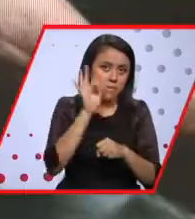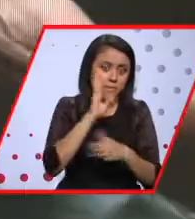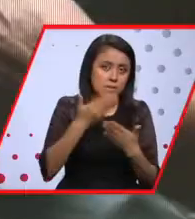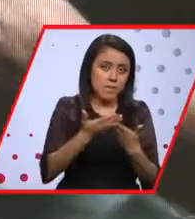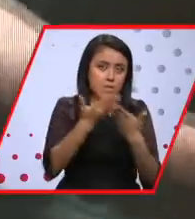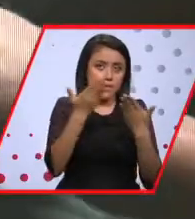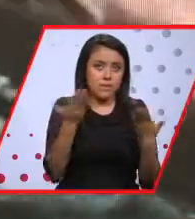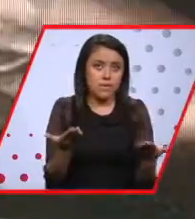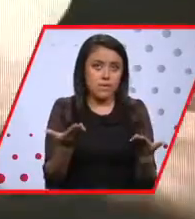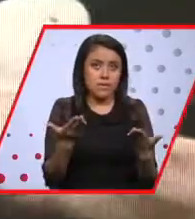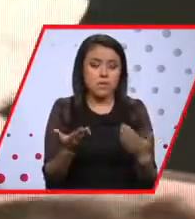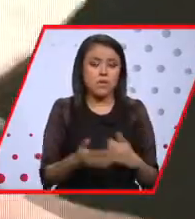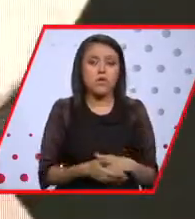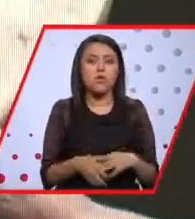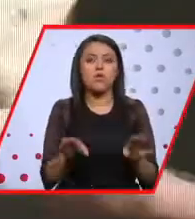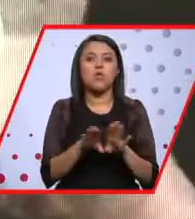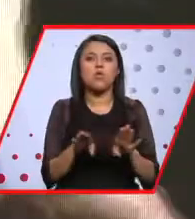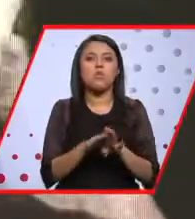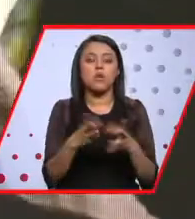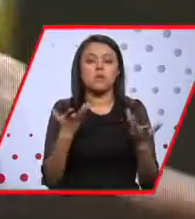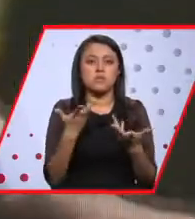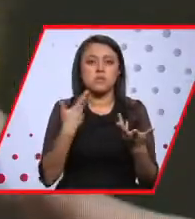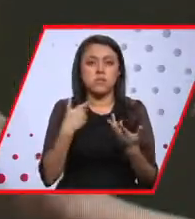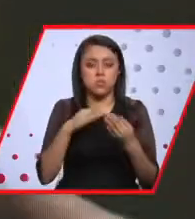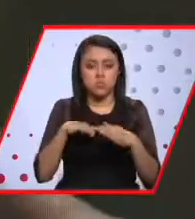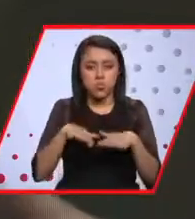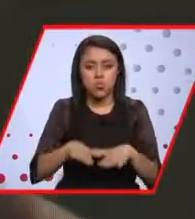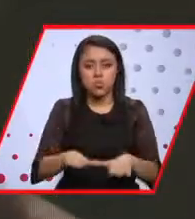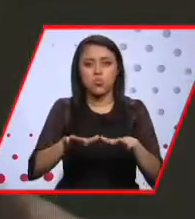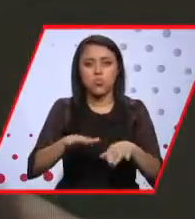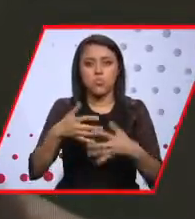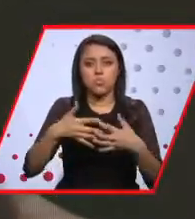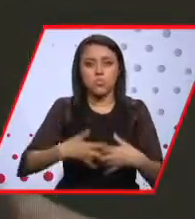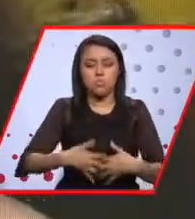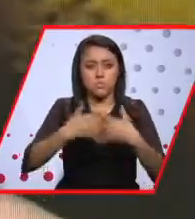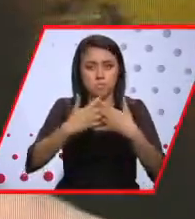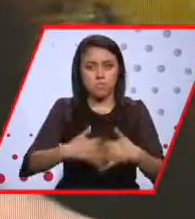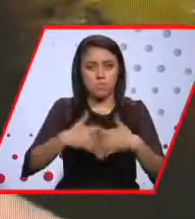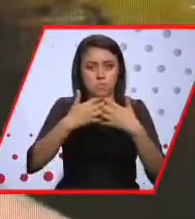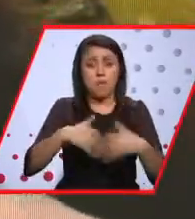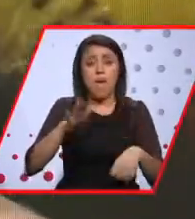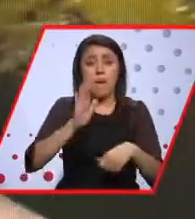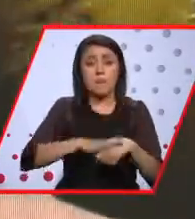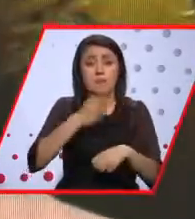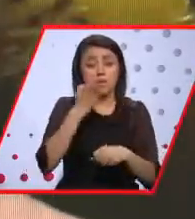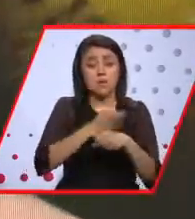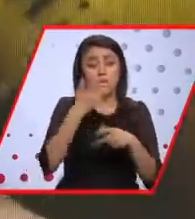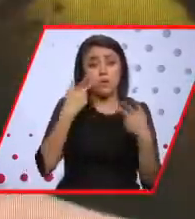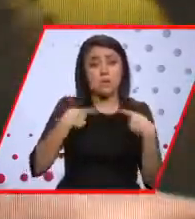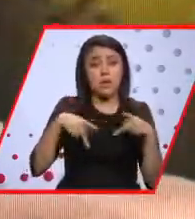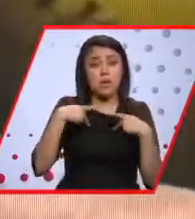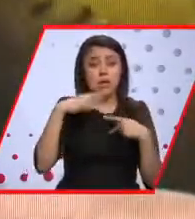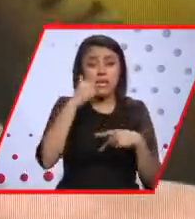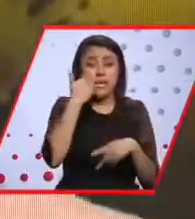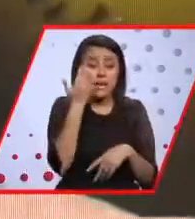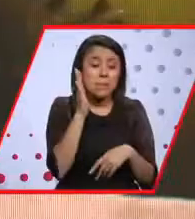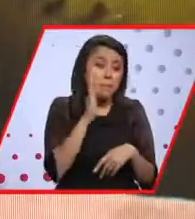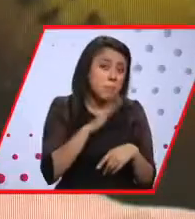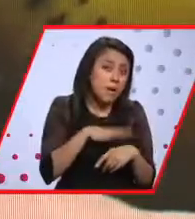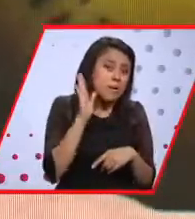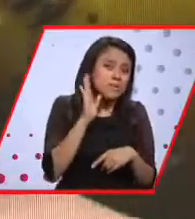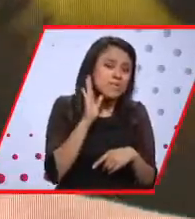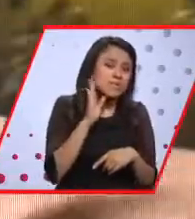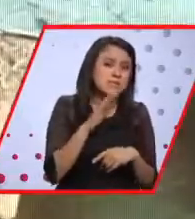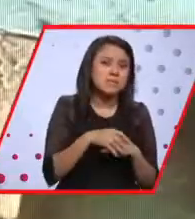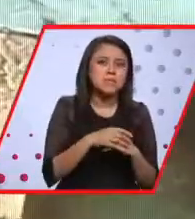manera semi-industrializada de elaborar el botín charro. Hay público para todo. Hoy los clientes les gusta un trabajo que